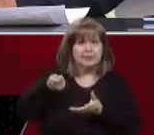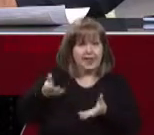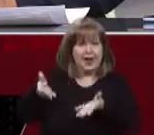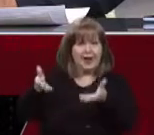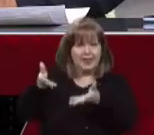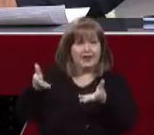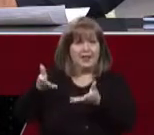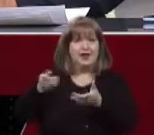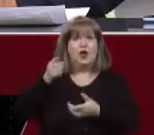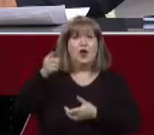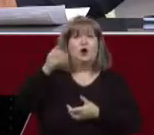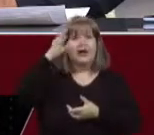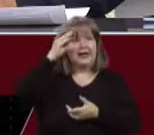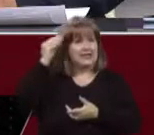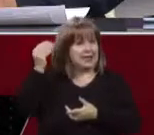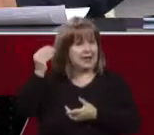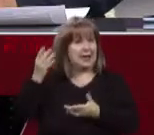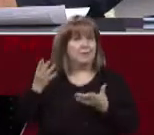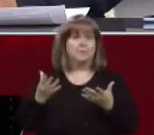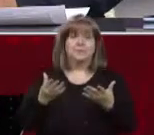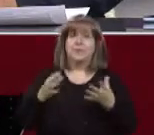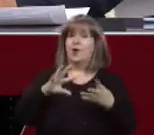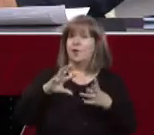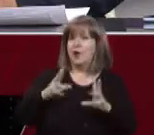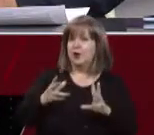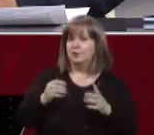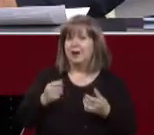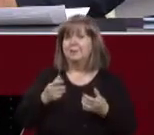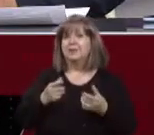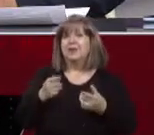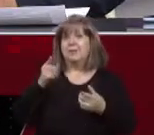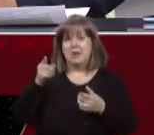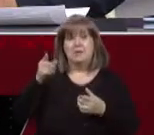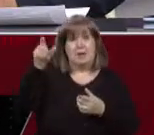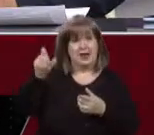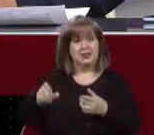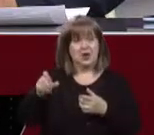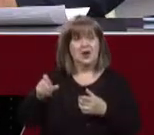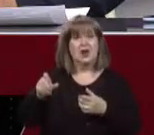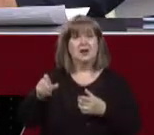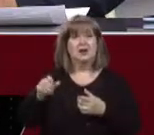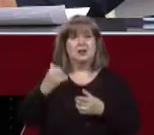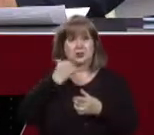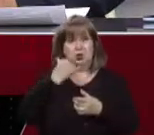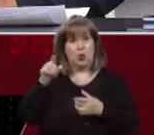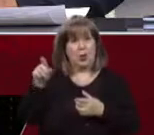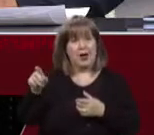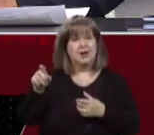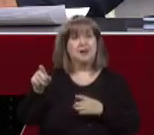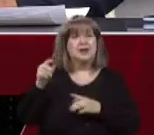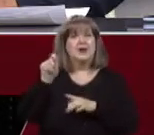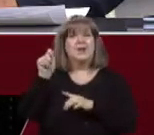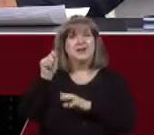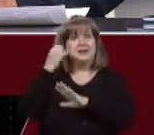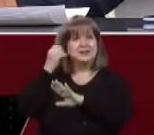Y además, les agrego otro dato, y es que El Presto, unos meses antes, había publicado